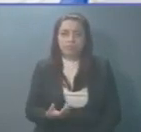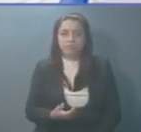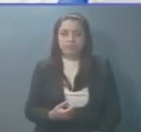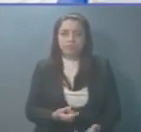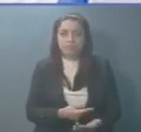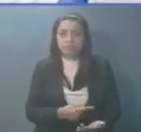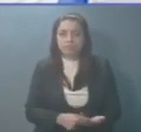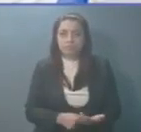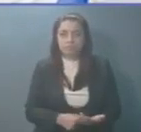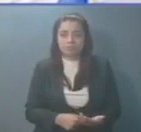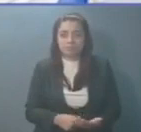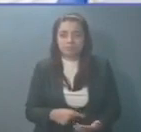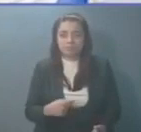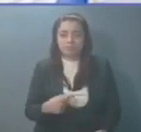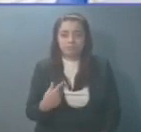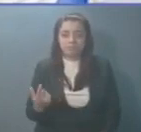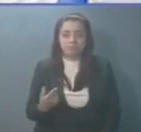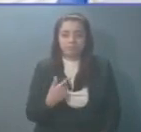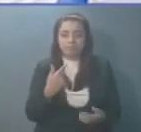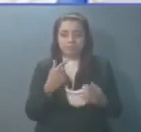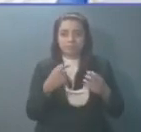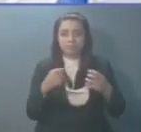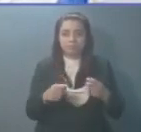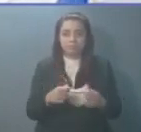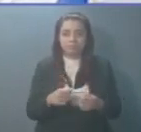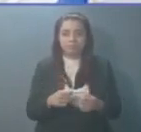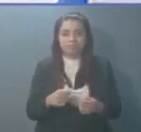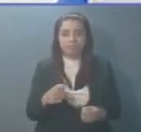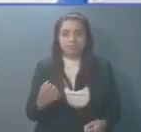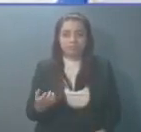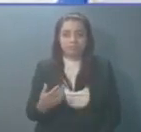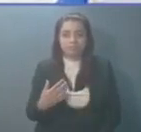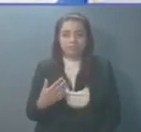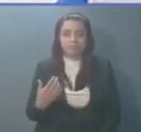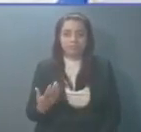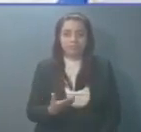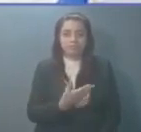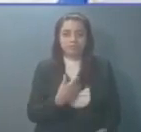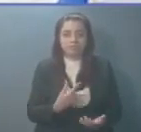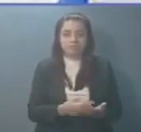colgarse de la puerta de un vehículo de un funcionario?